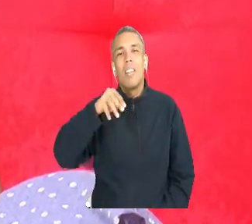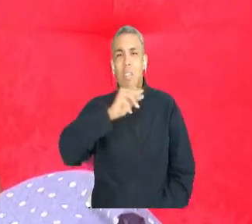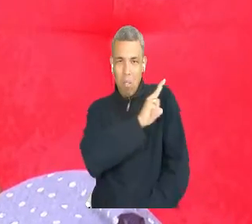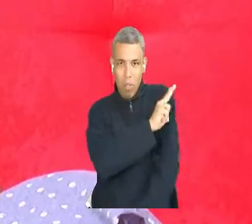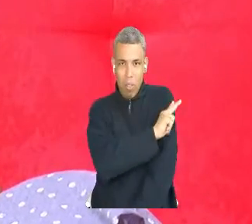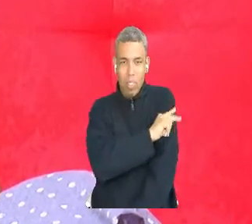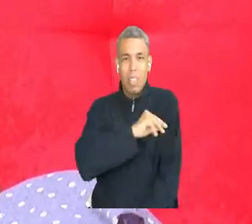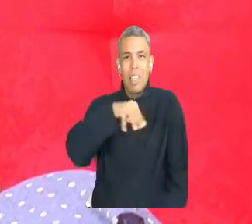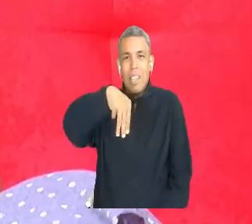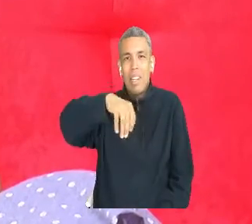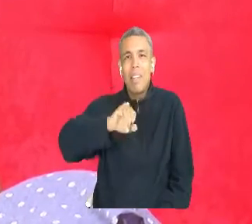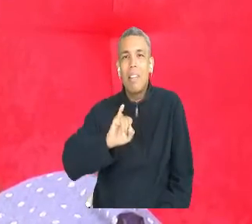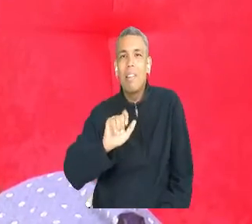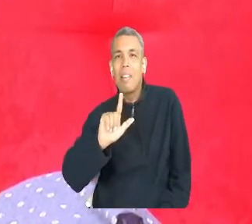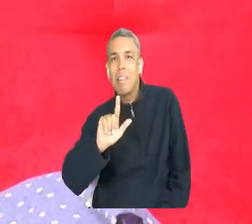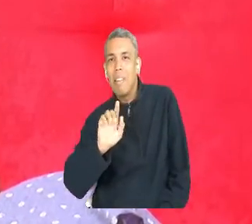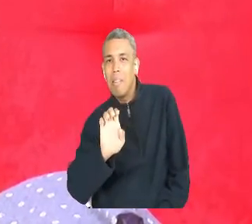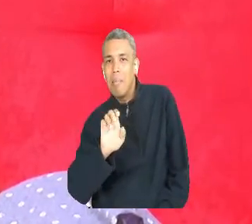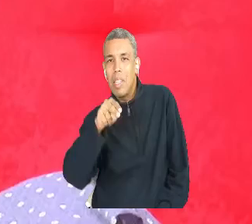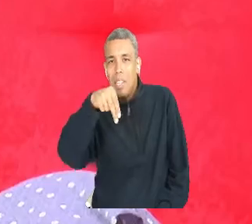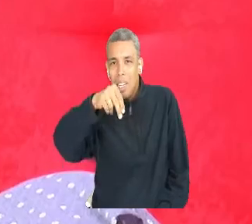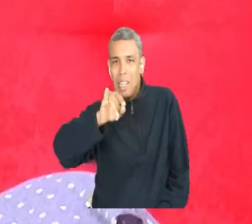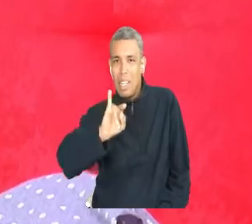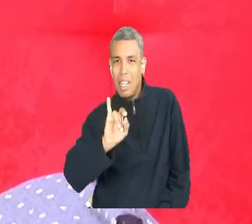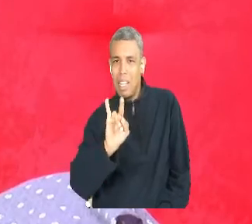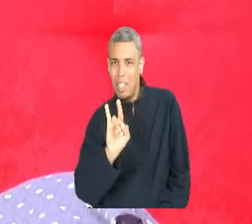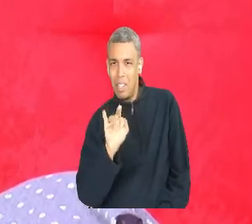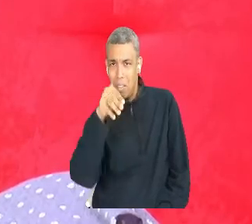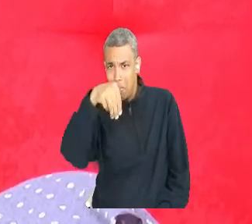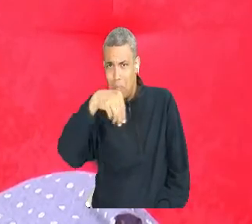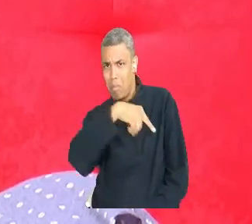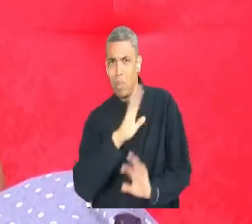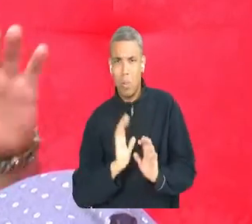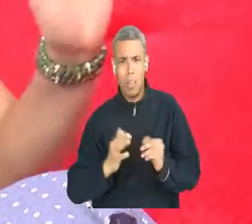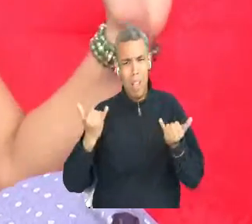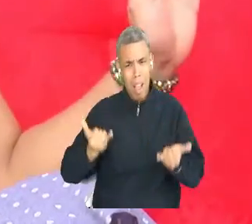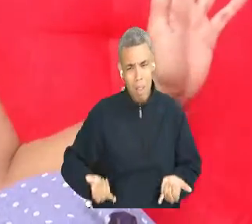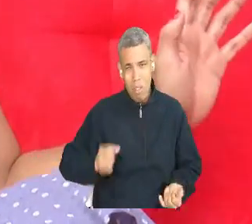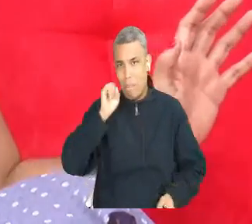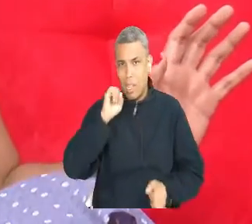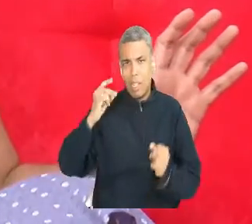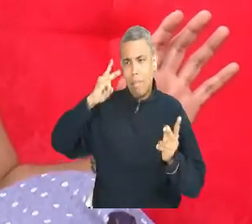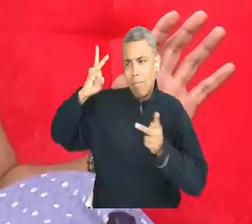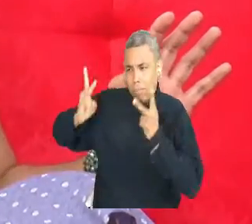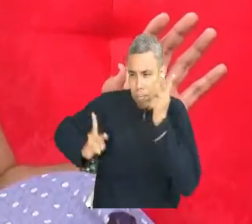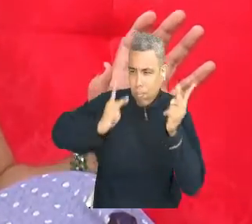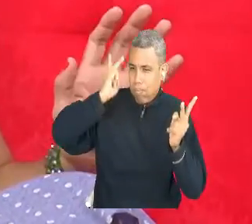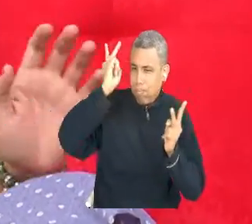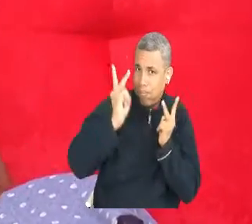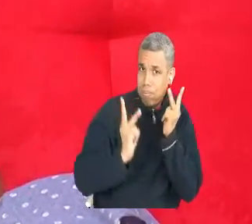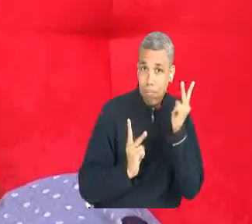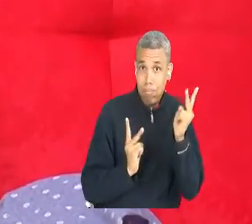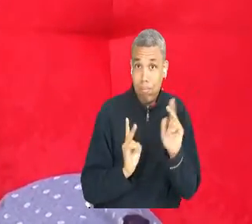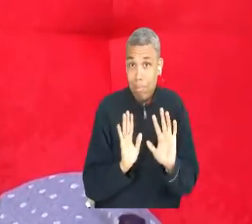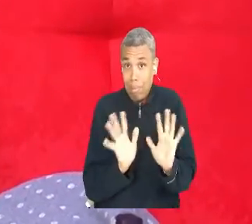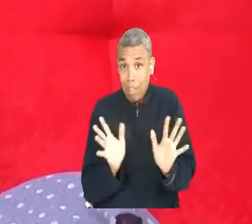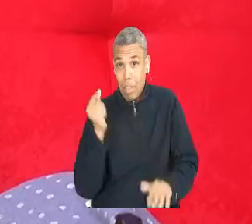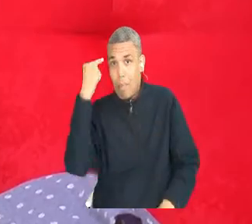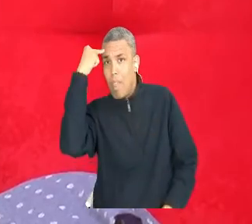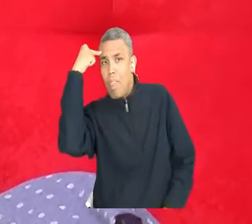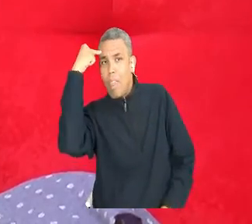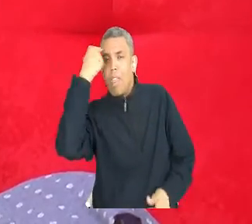este tema que se ha convertido en algo muy importante porque ya no solamente y ya no lo podemos hacer de anoche podemos seguir pensando solamente